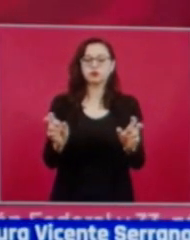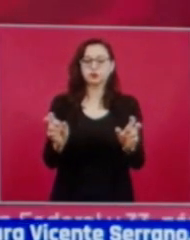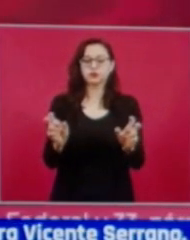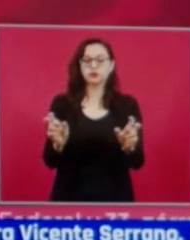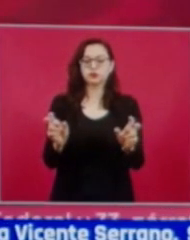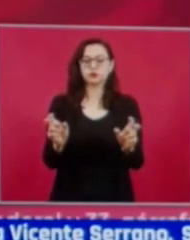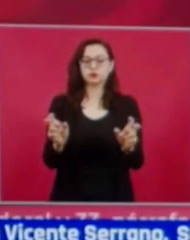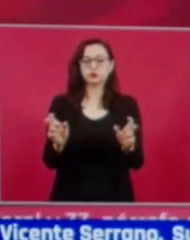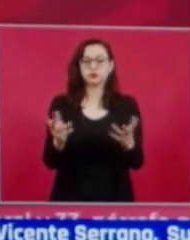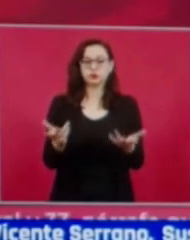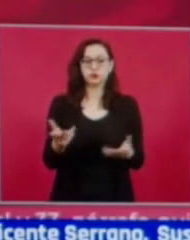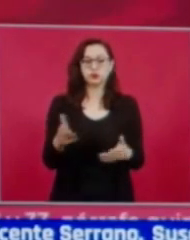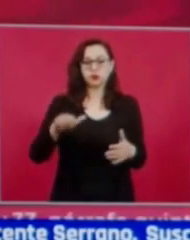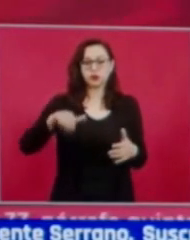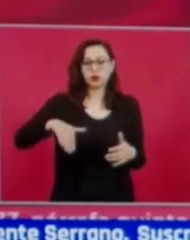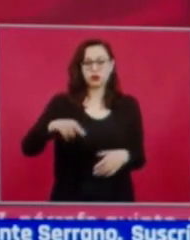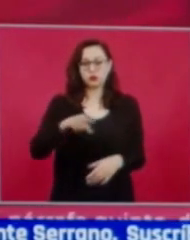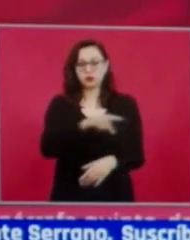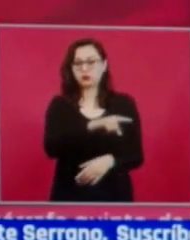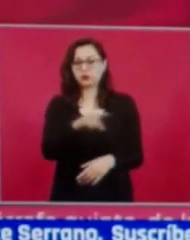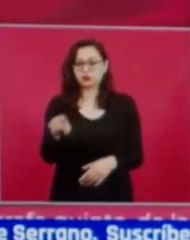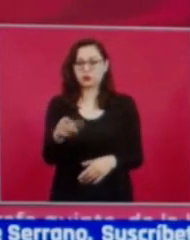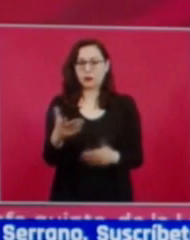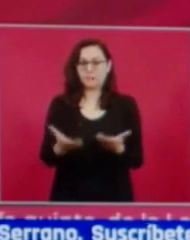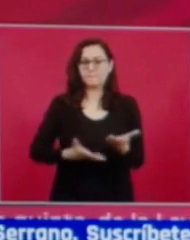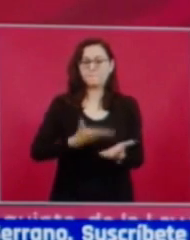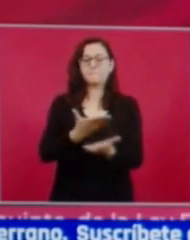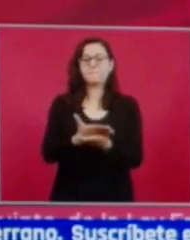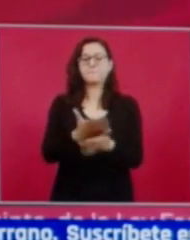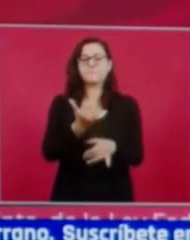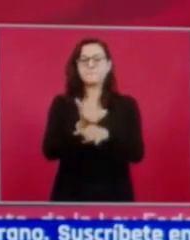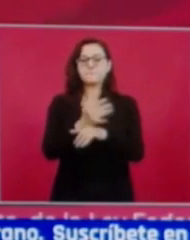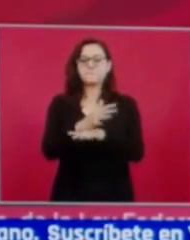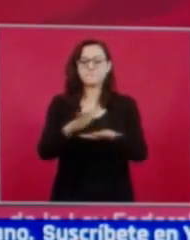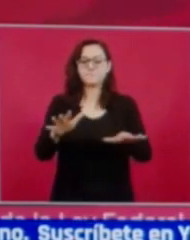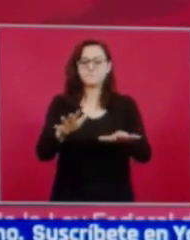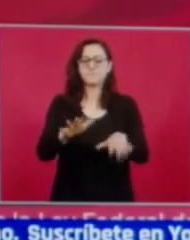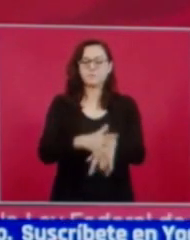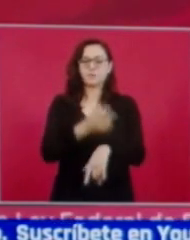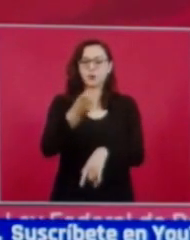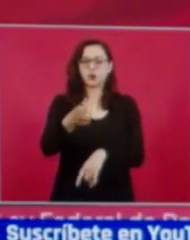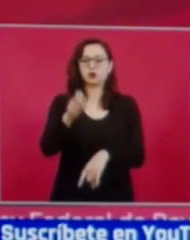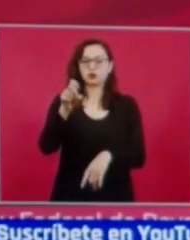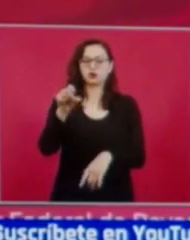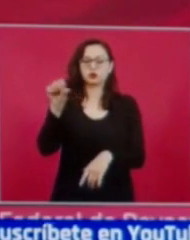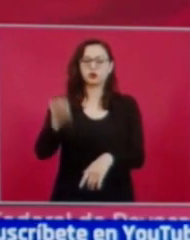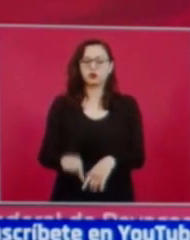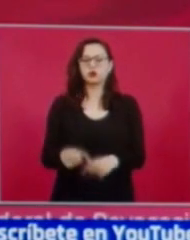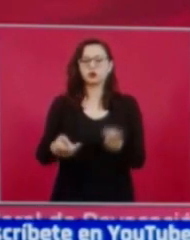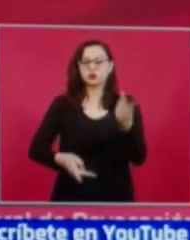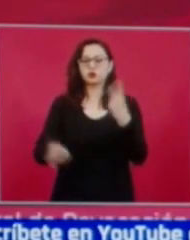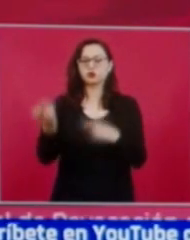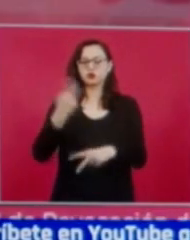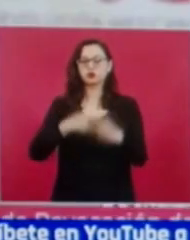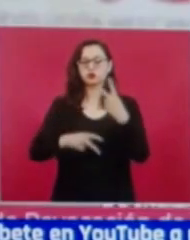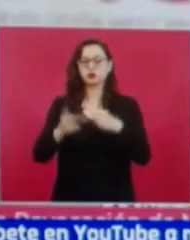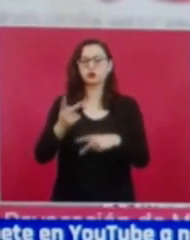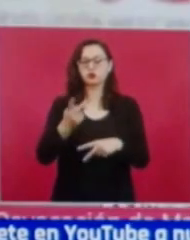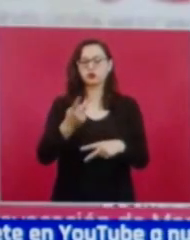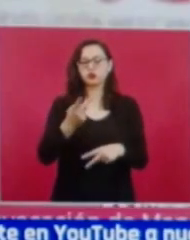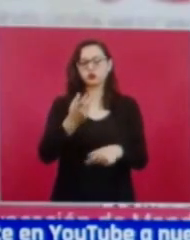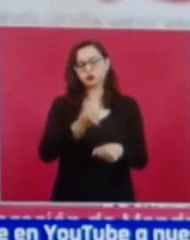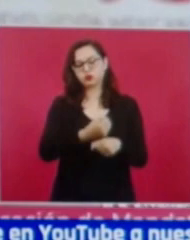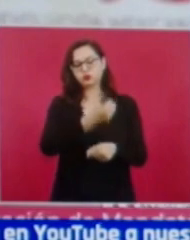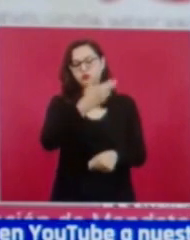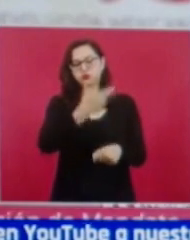un desbalance desde que la perspectiva alternativa logre encaramarse a través de